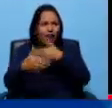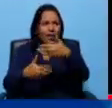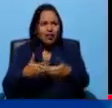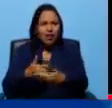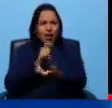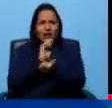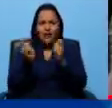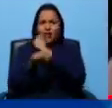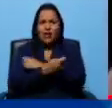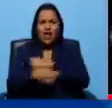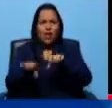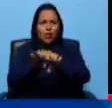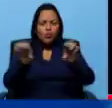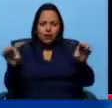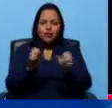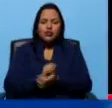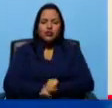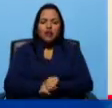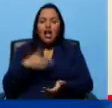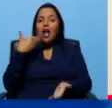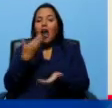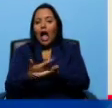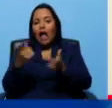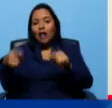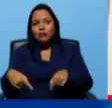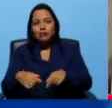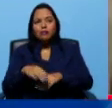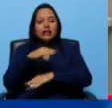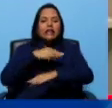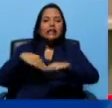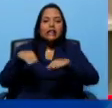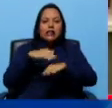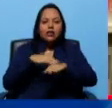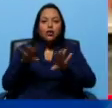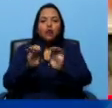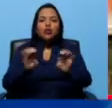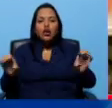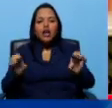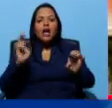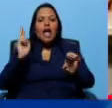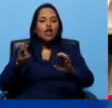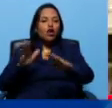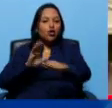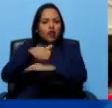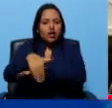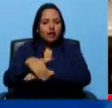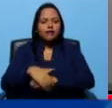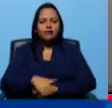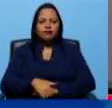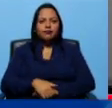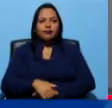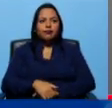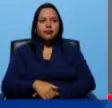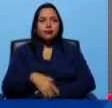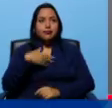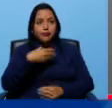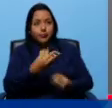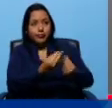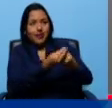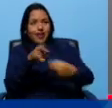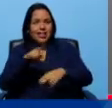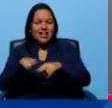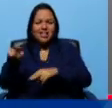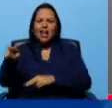la transformación de la educación. Gracias también a nuestro hermano ministro del Poder Popular para la Educación, Héctor Rodríguez. Mira, aquí estoy con